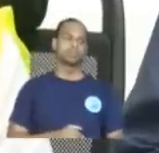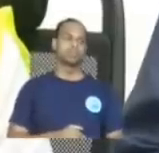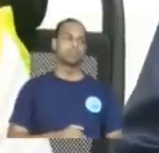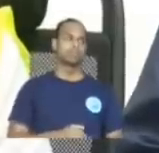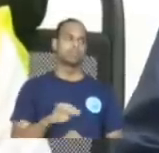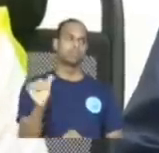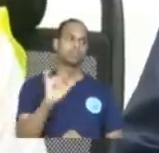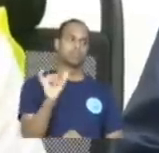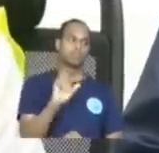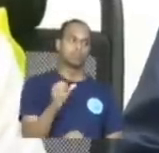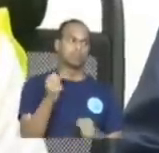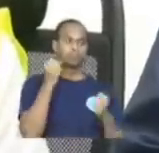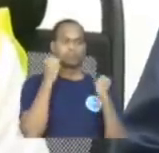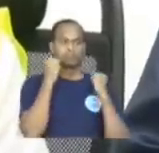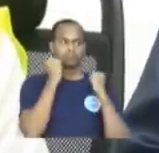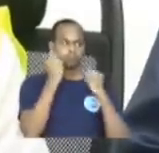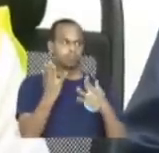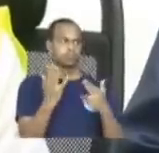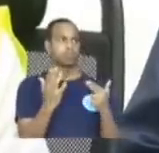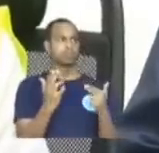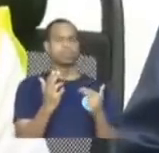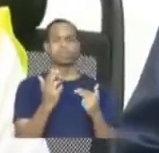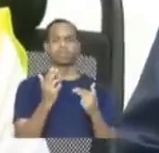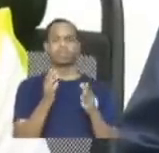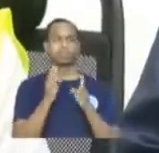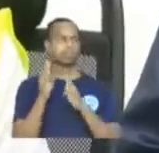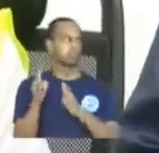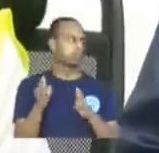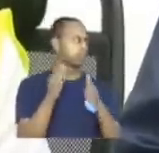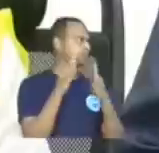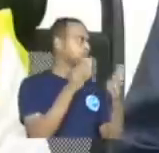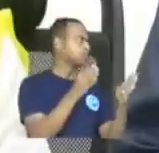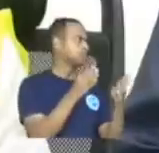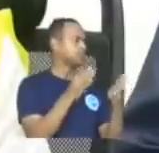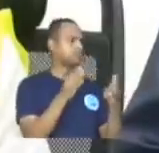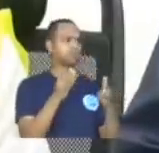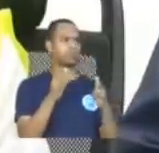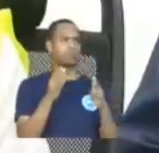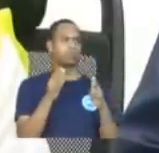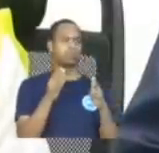También hay muchas obras viales,